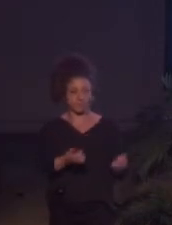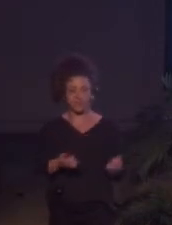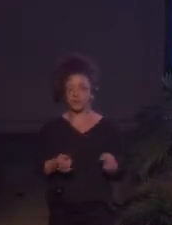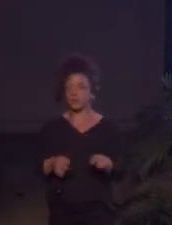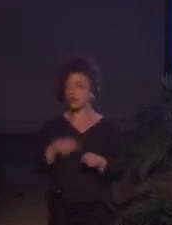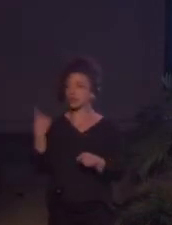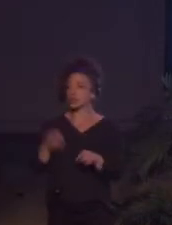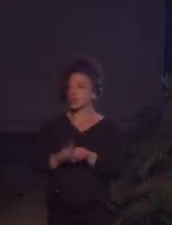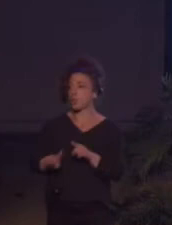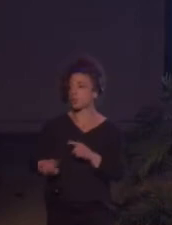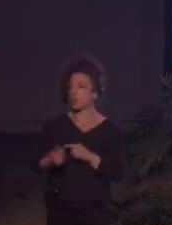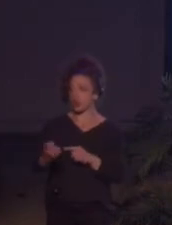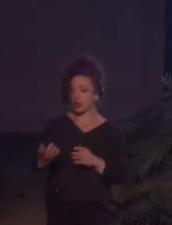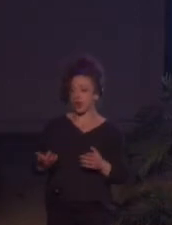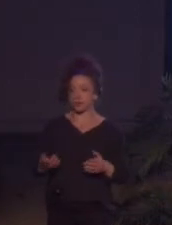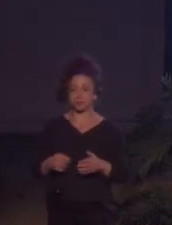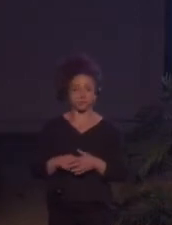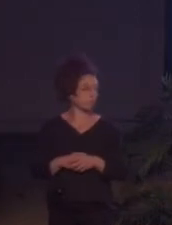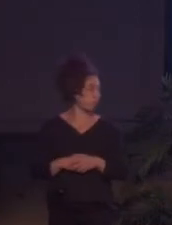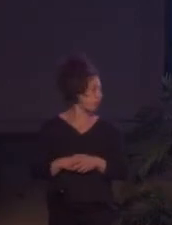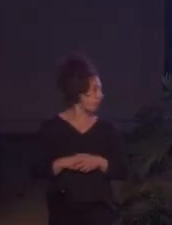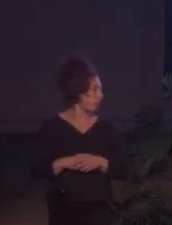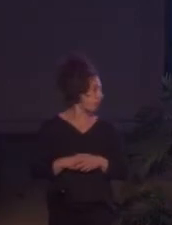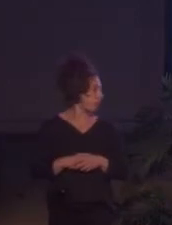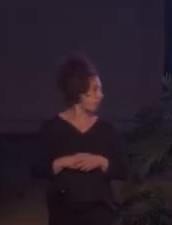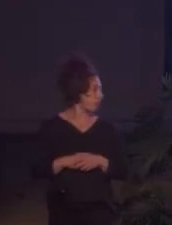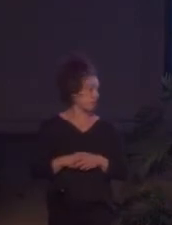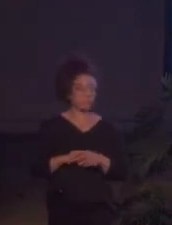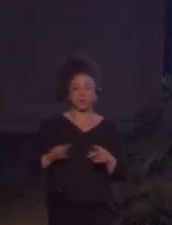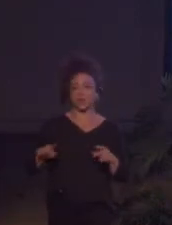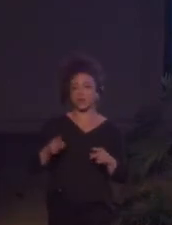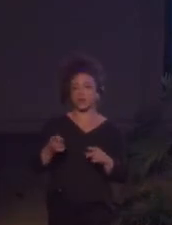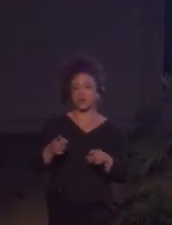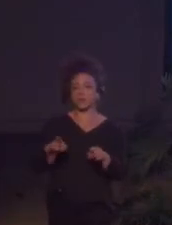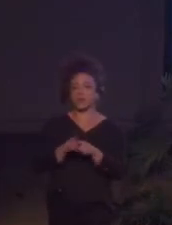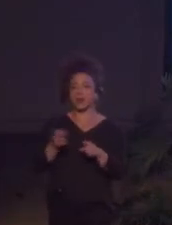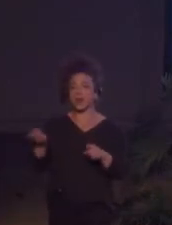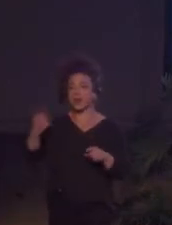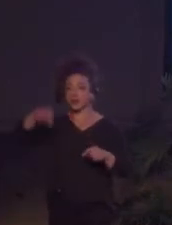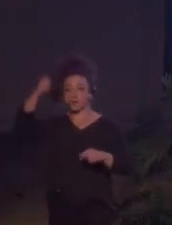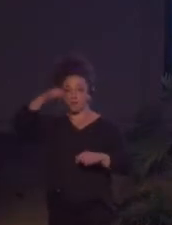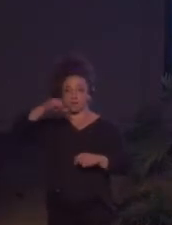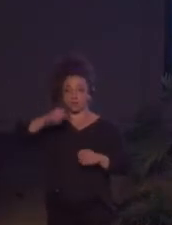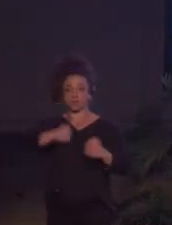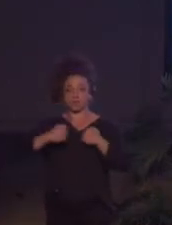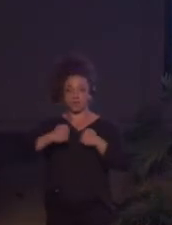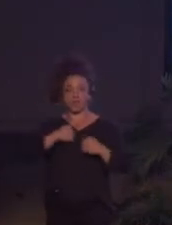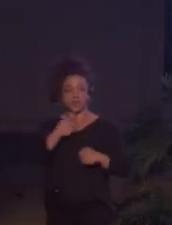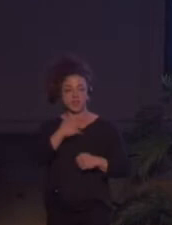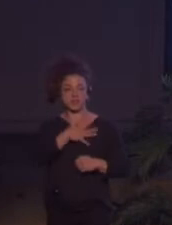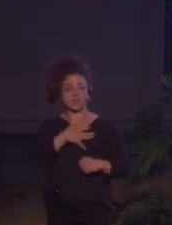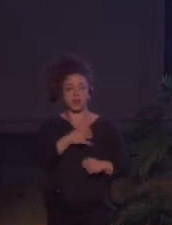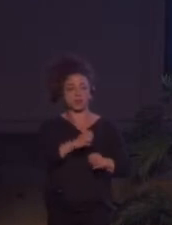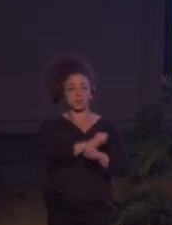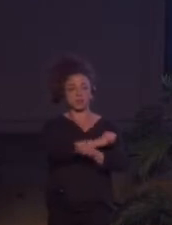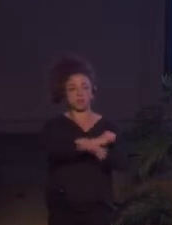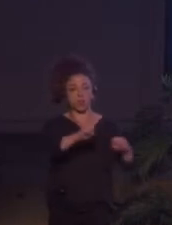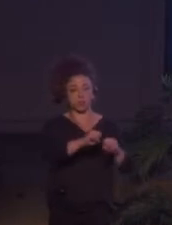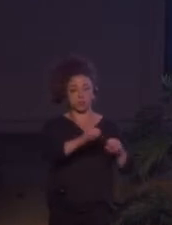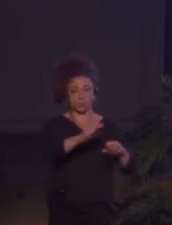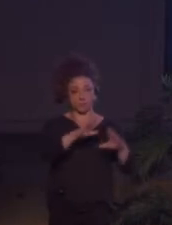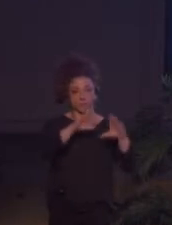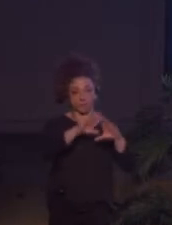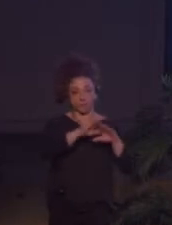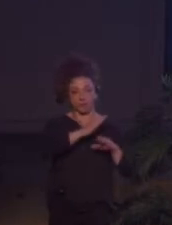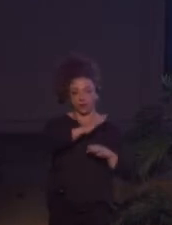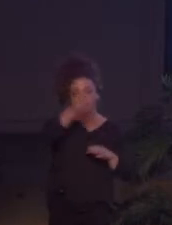una ironía. Suponemos que muchos machirulos, ¿no?, querrán exterminar continuamente sus cabezas a lo que ellos llaman feminazis, ¿no? Pero que ese cómic